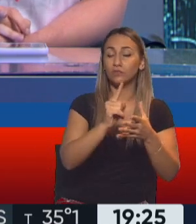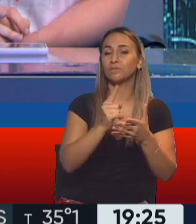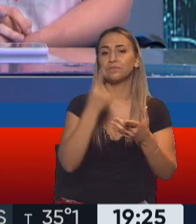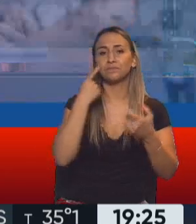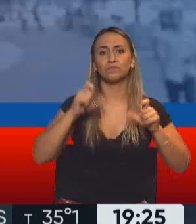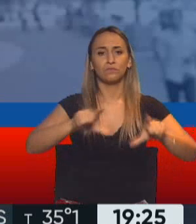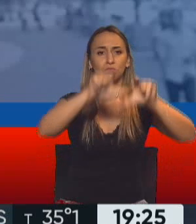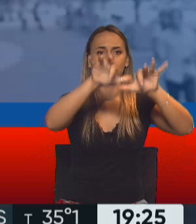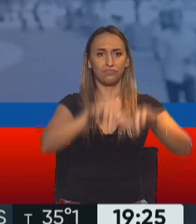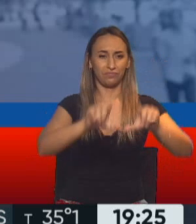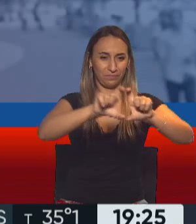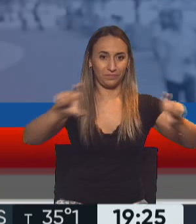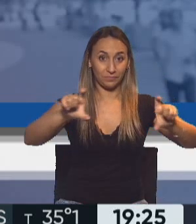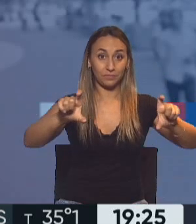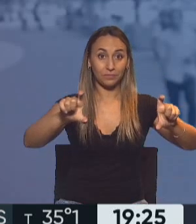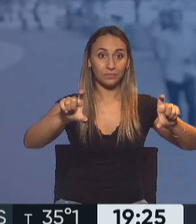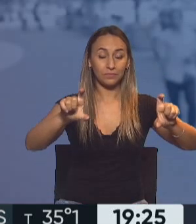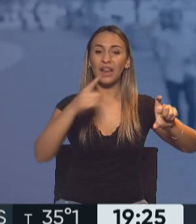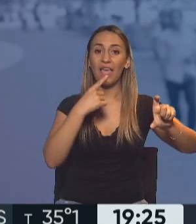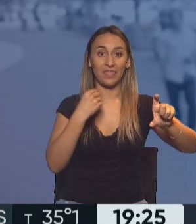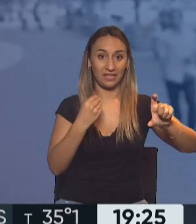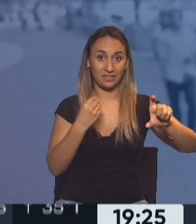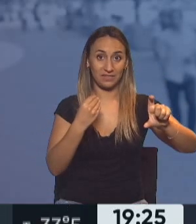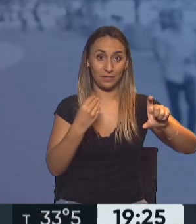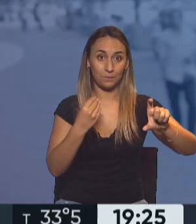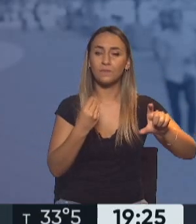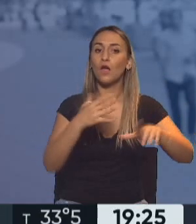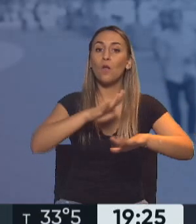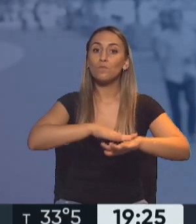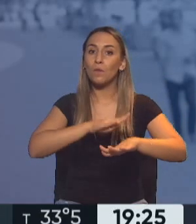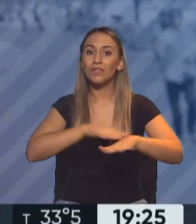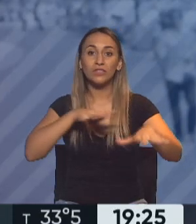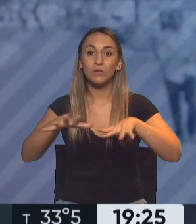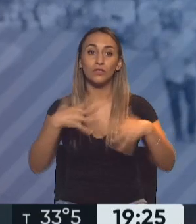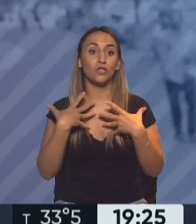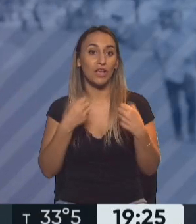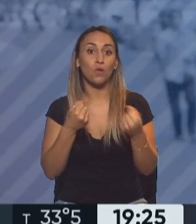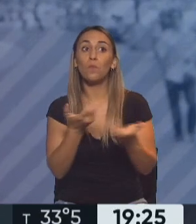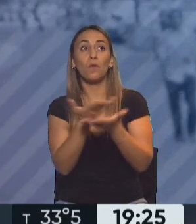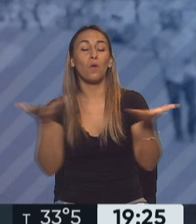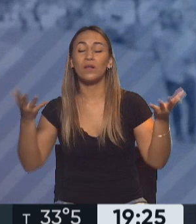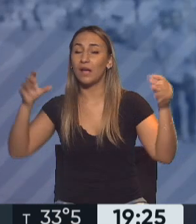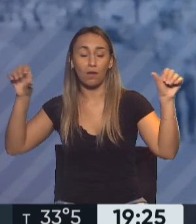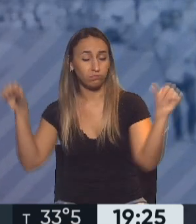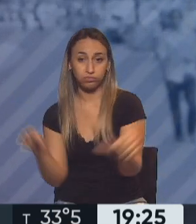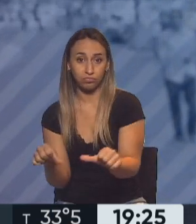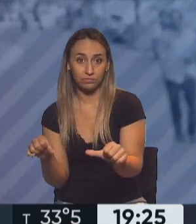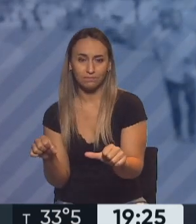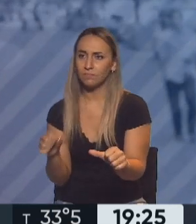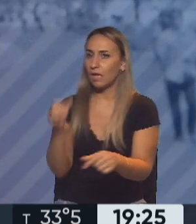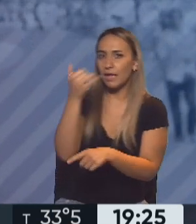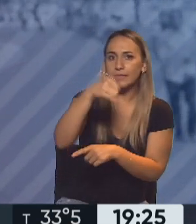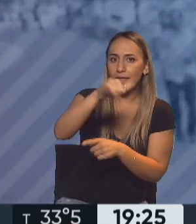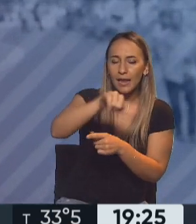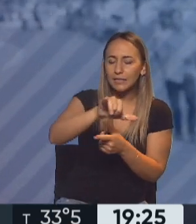podemos comenzar viendo en pantalla, que dice: en un momento de crisis de salud pública, estos recargos desvían miles de millones